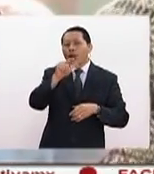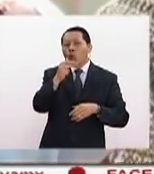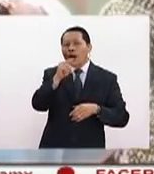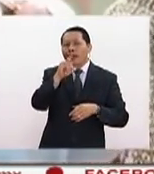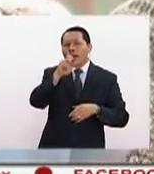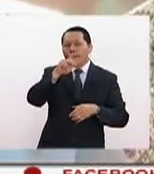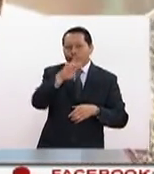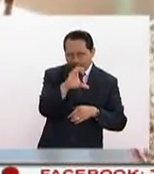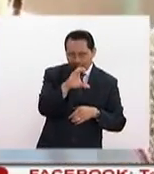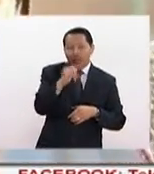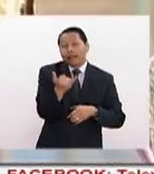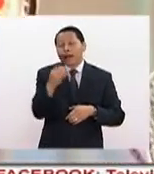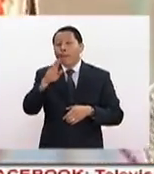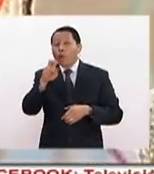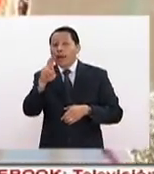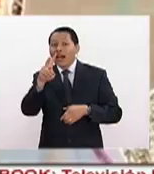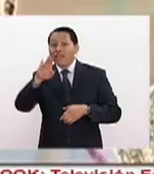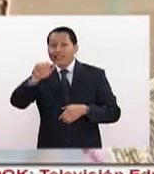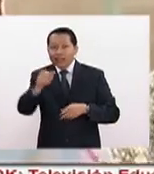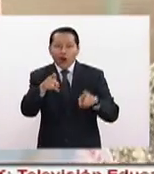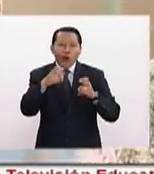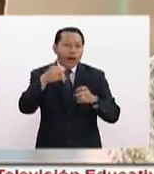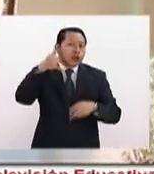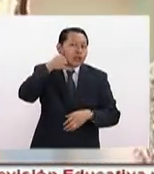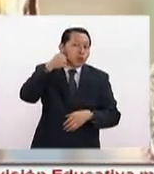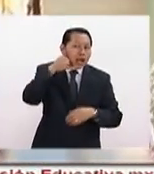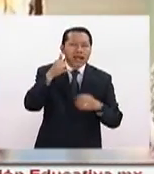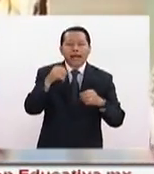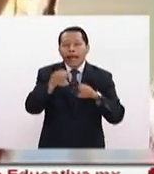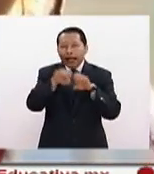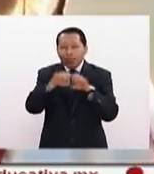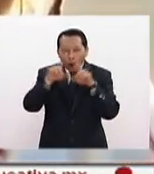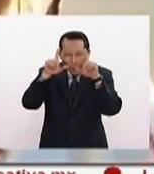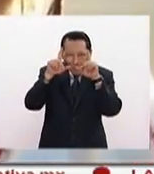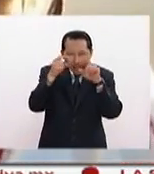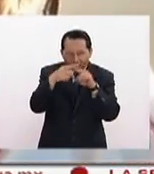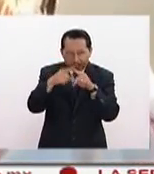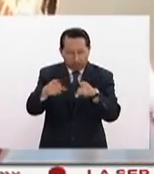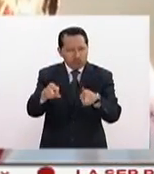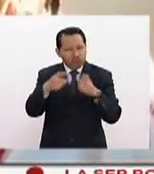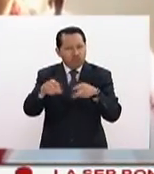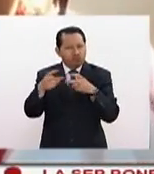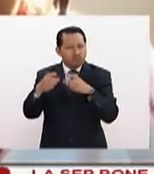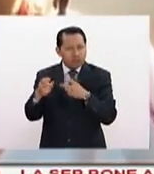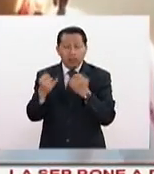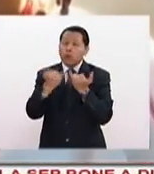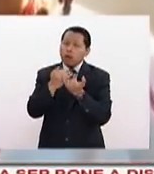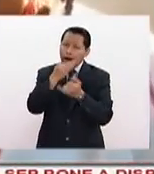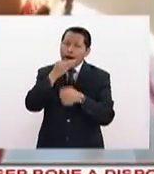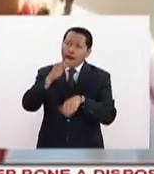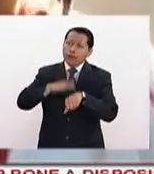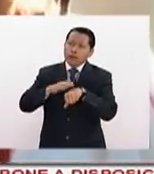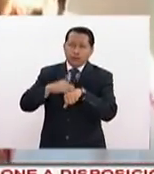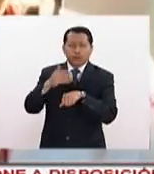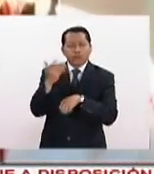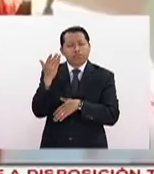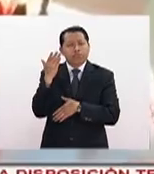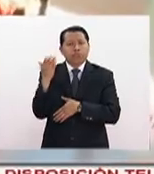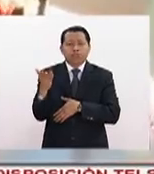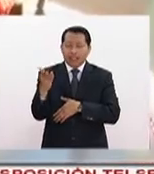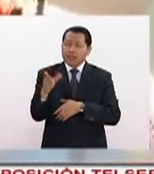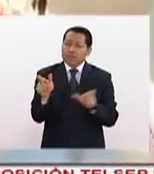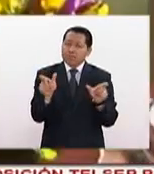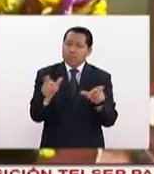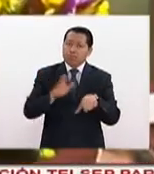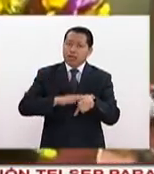Tepalcoatepec y Buenavista. Ahí le robaron celulares y equipos fotográficos. Se exigieron garantías de seguridad para la precandidata y la caravana, así como el